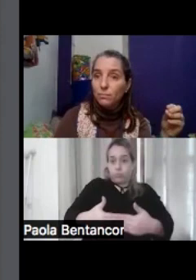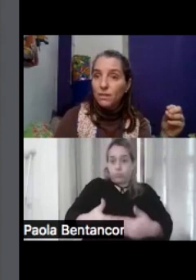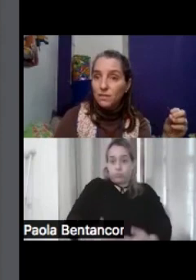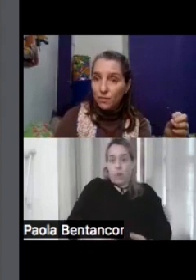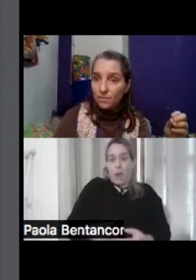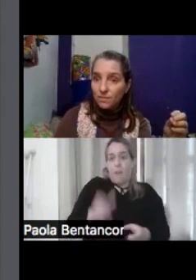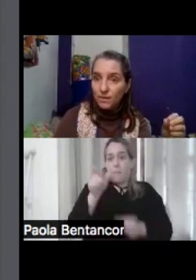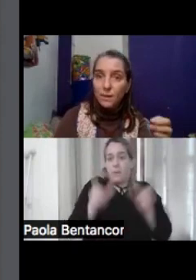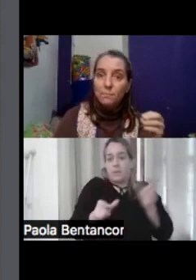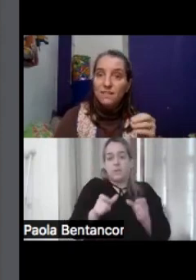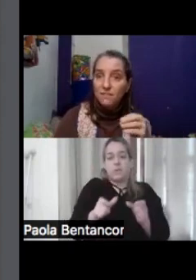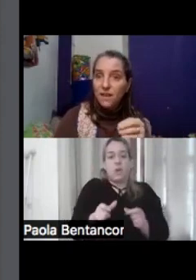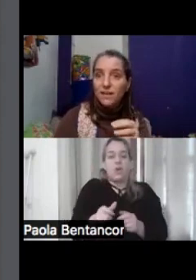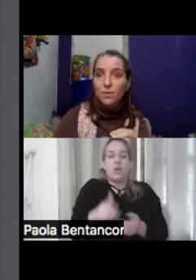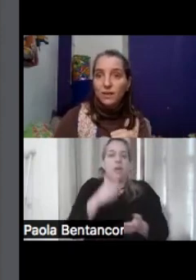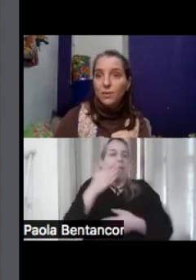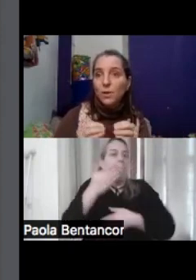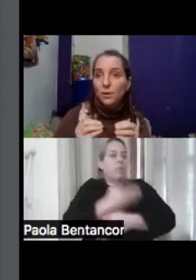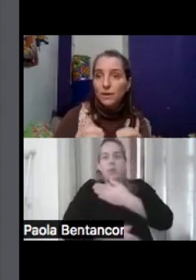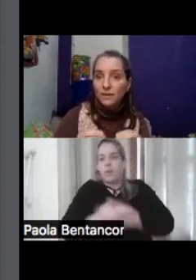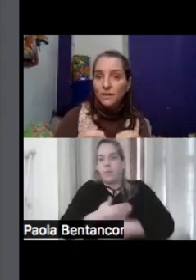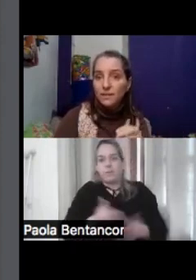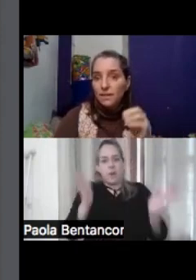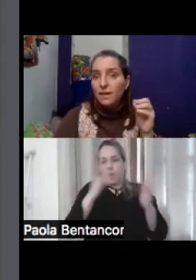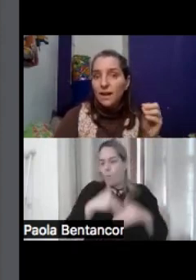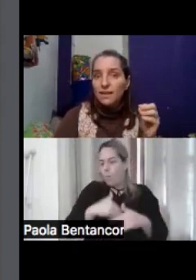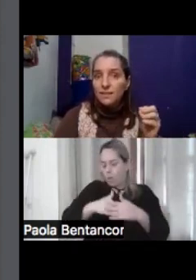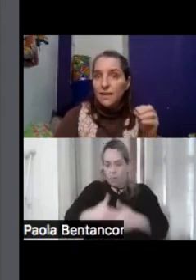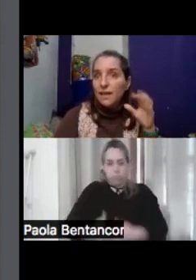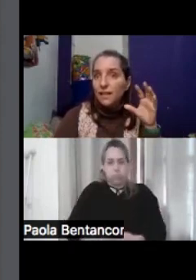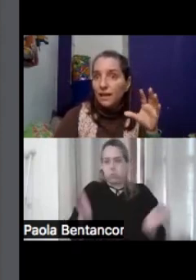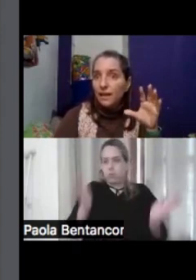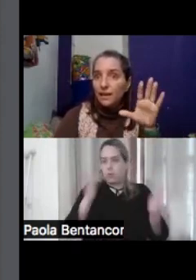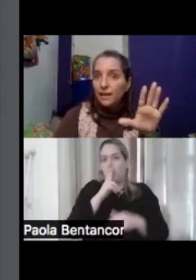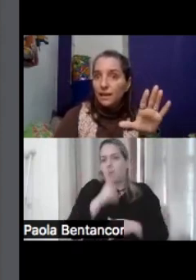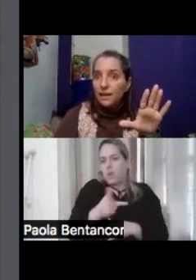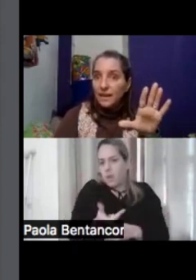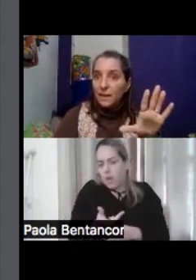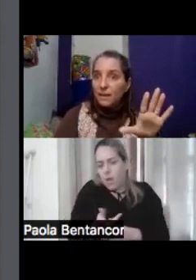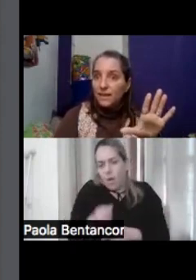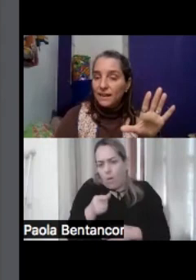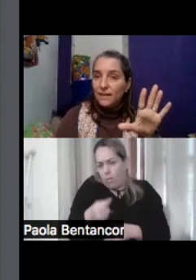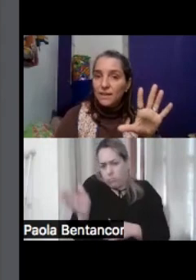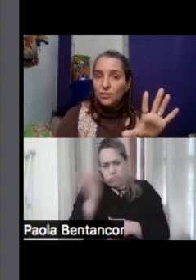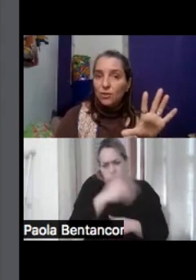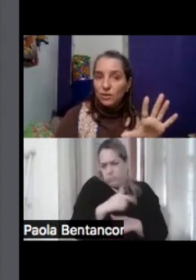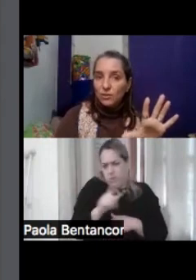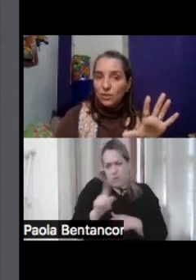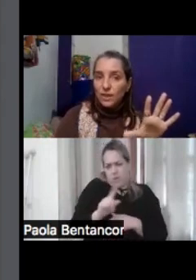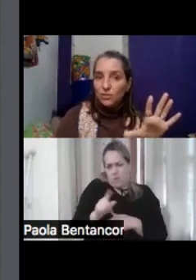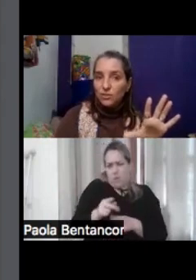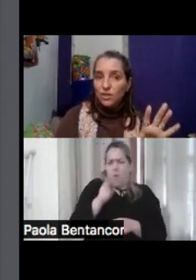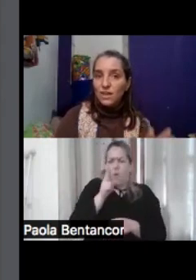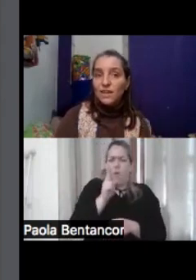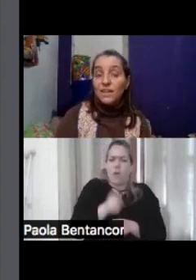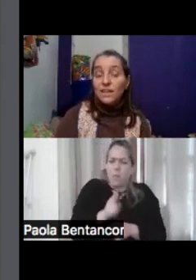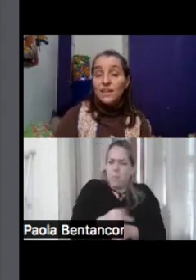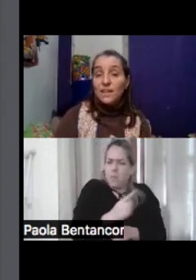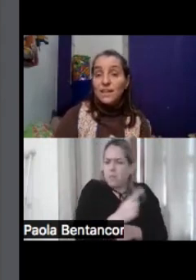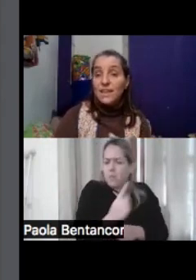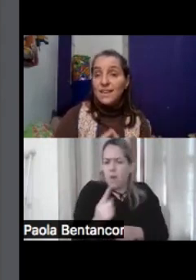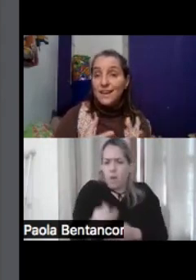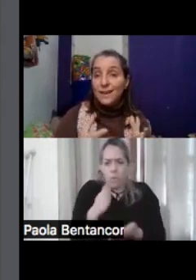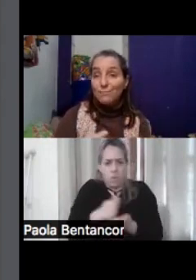hoy habiendo una convención que especifica en su artículo 23 la necesidad de respetar todos estos